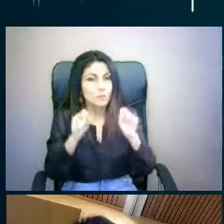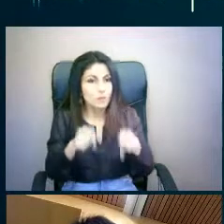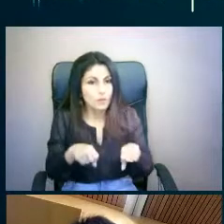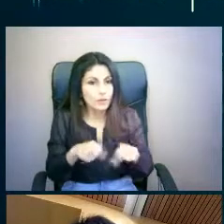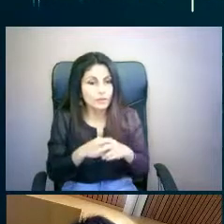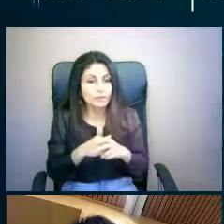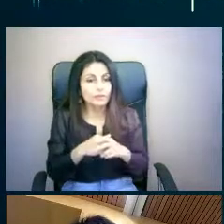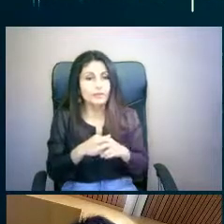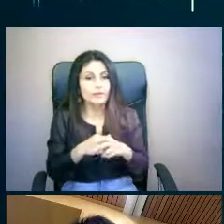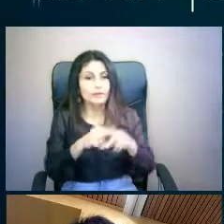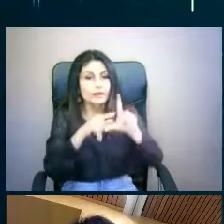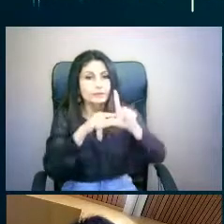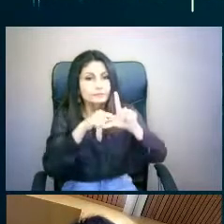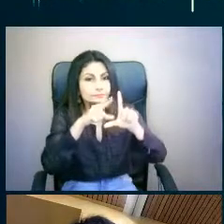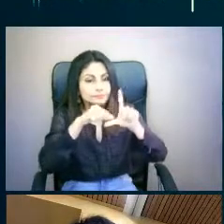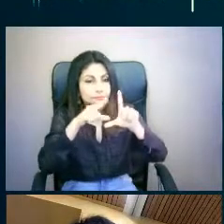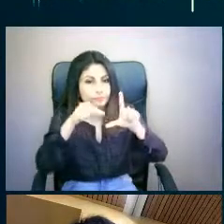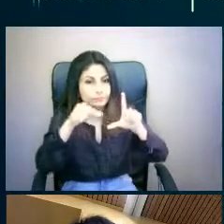haremos